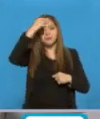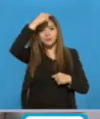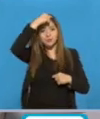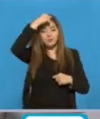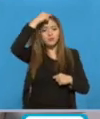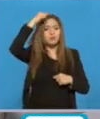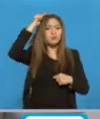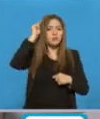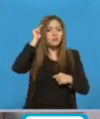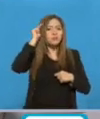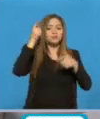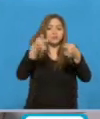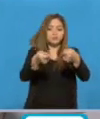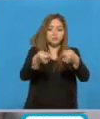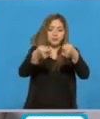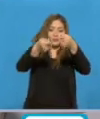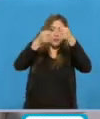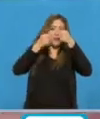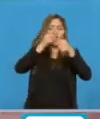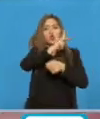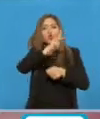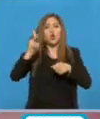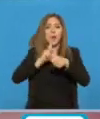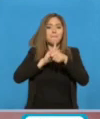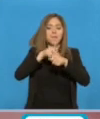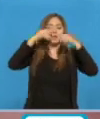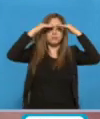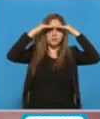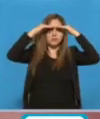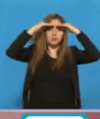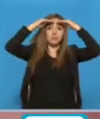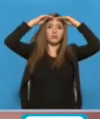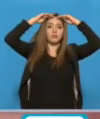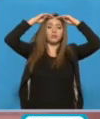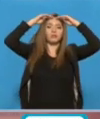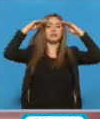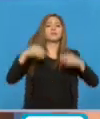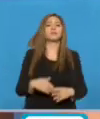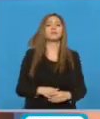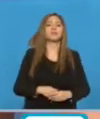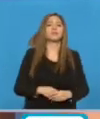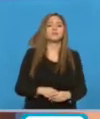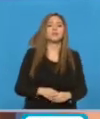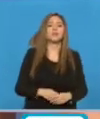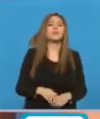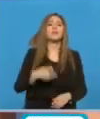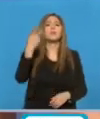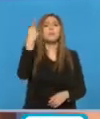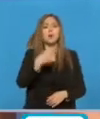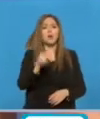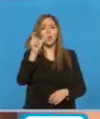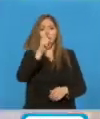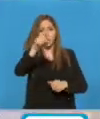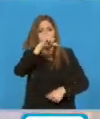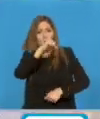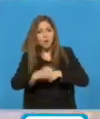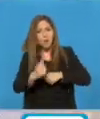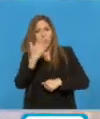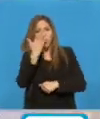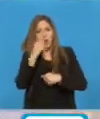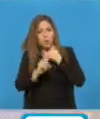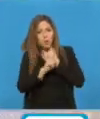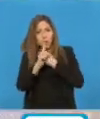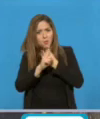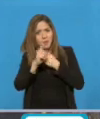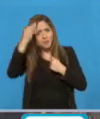de arriba y se estira toda la piel que ahí tiene se en exceso. corta. Así Oye, es. pero ahí no afecta tu crecimiento de cabello. No, en lo absoluto. La